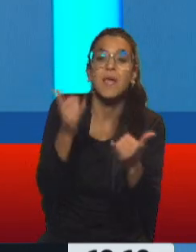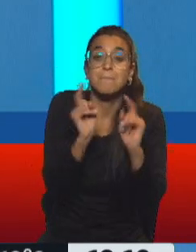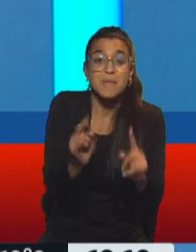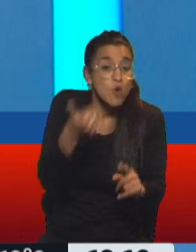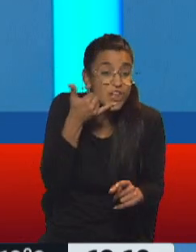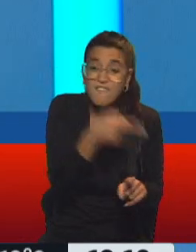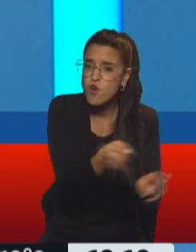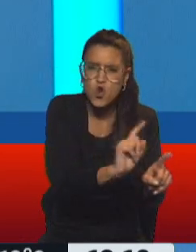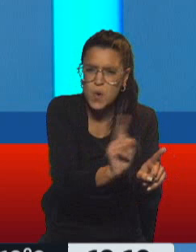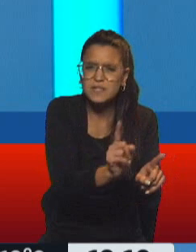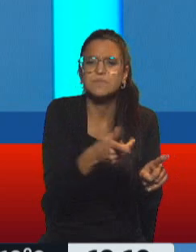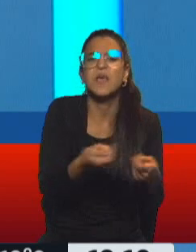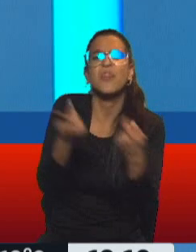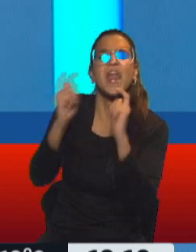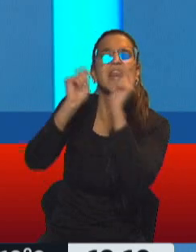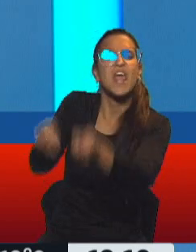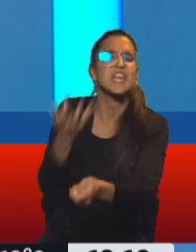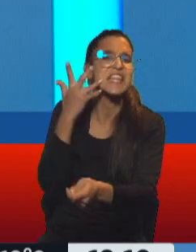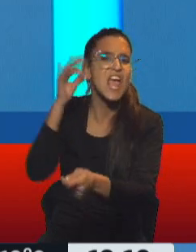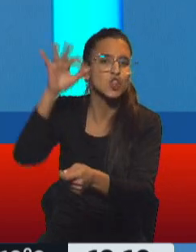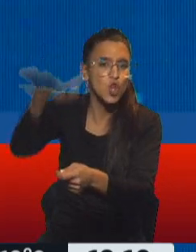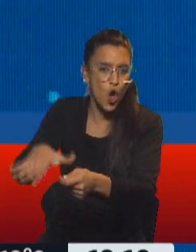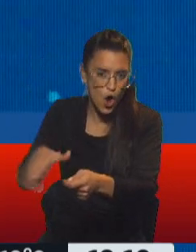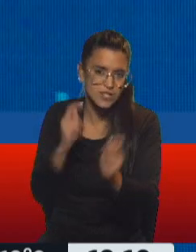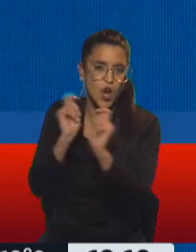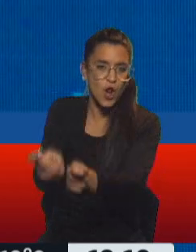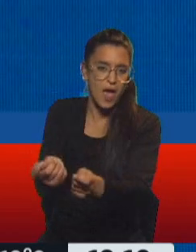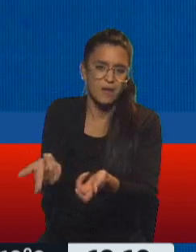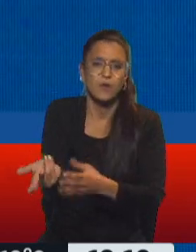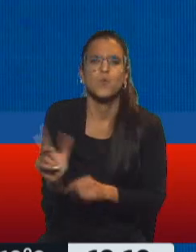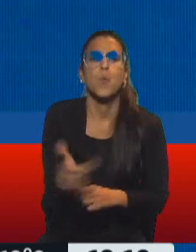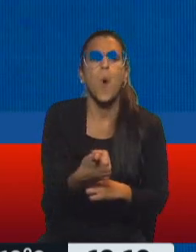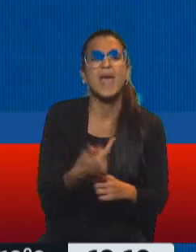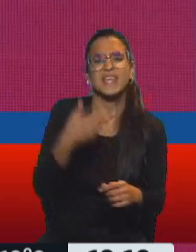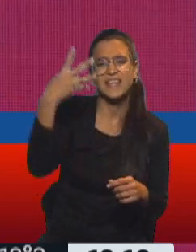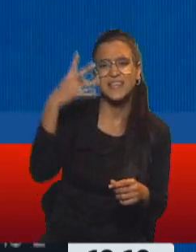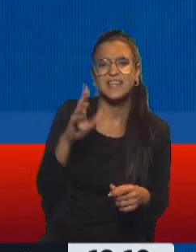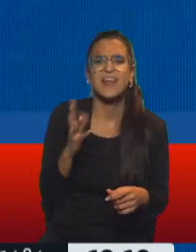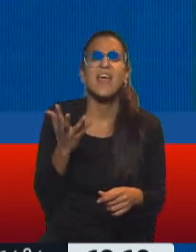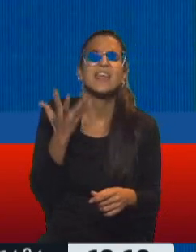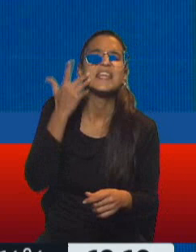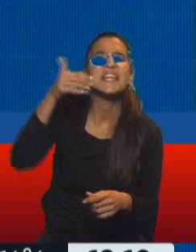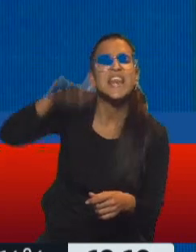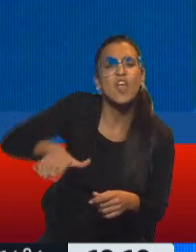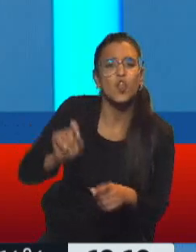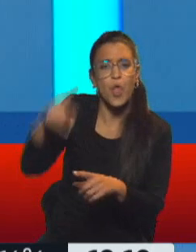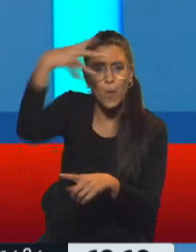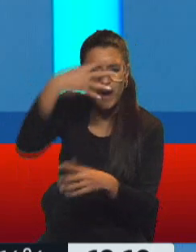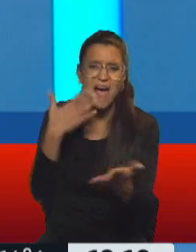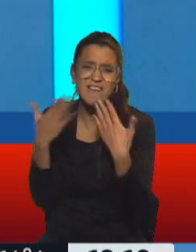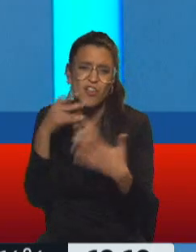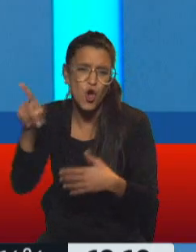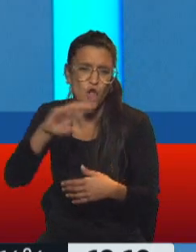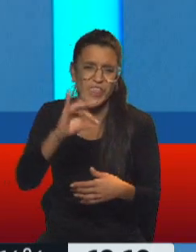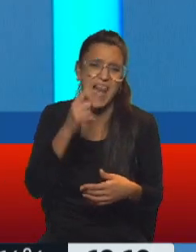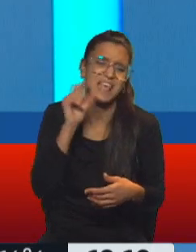teléfono ella no lo usaba y que se lo había regalado a su nieto. Es increíble eso, ¿no? Porque era el nieto de Patricia Bullrich hablando con D'Alessio. Bueno, D'Alessio de alguna manera